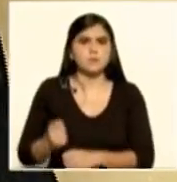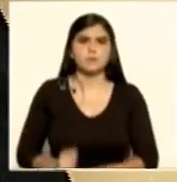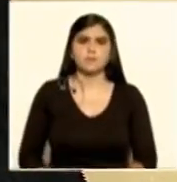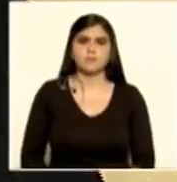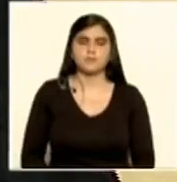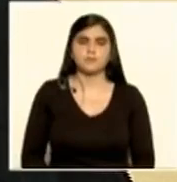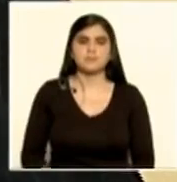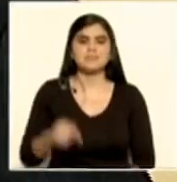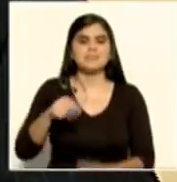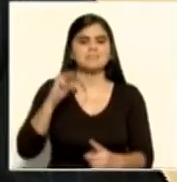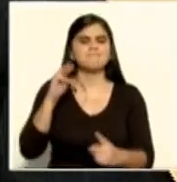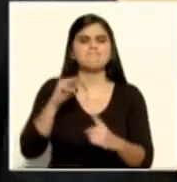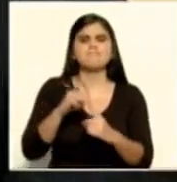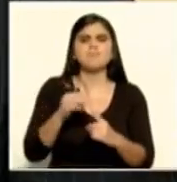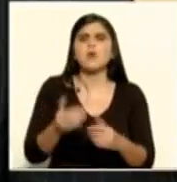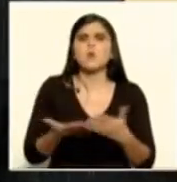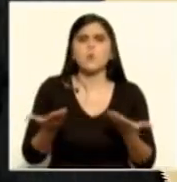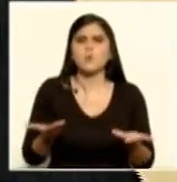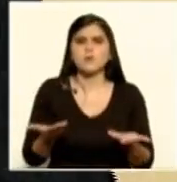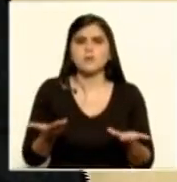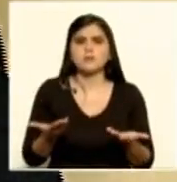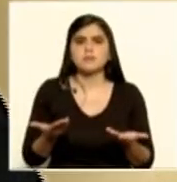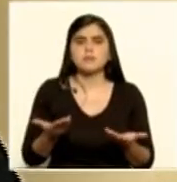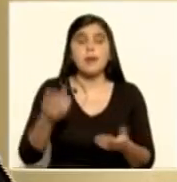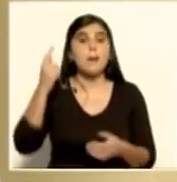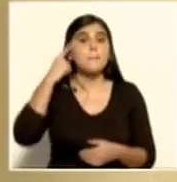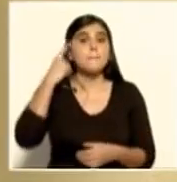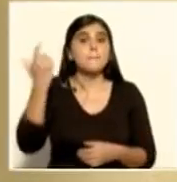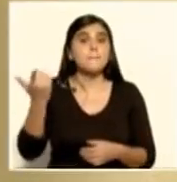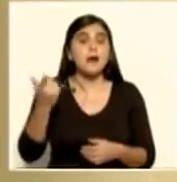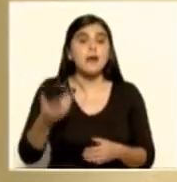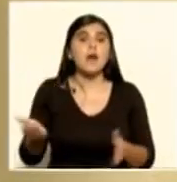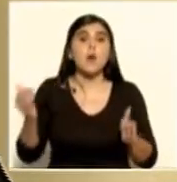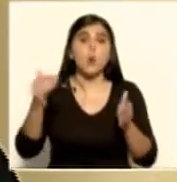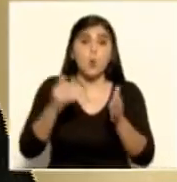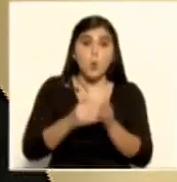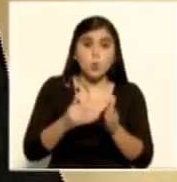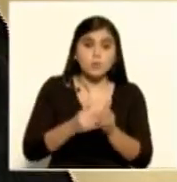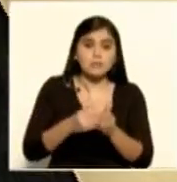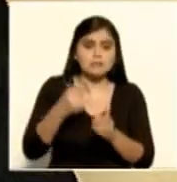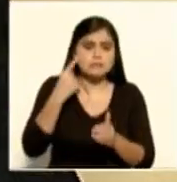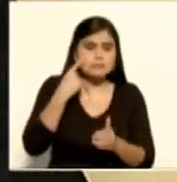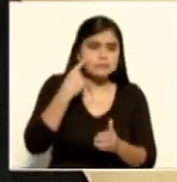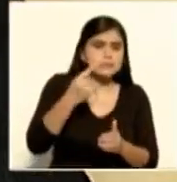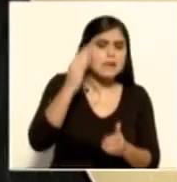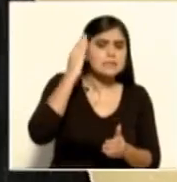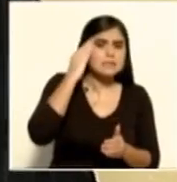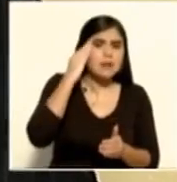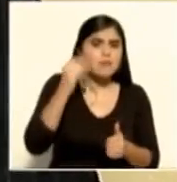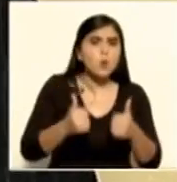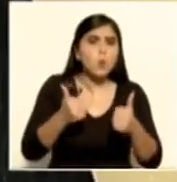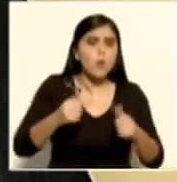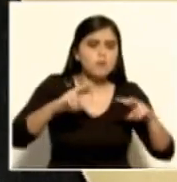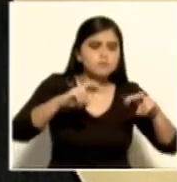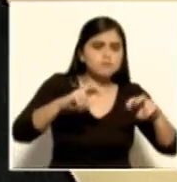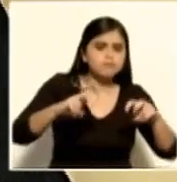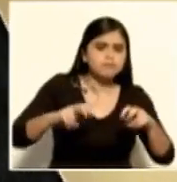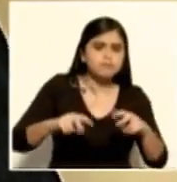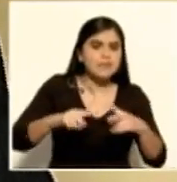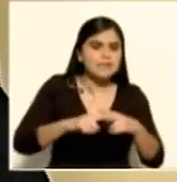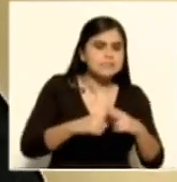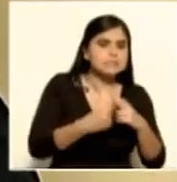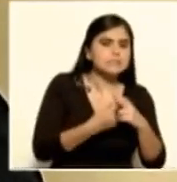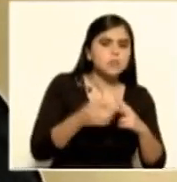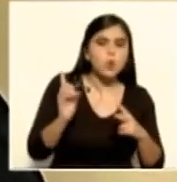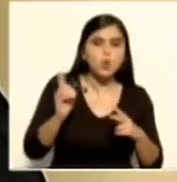Y esa misión es para recuperar el rastro del contagio del virus. Esa